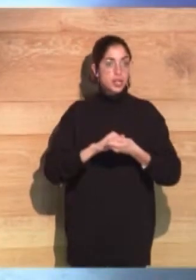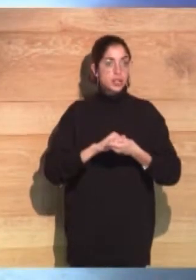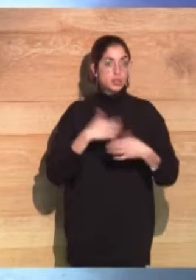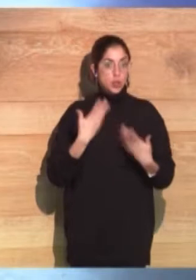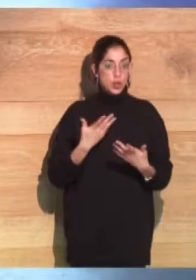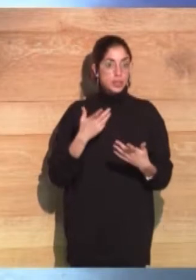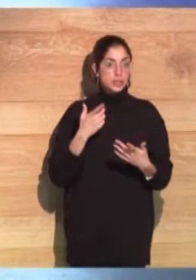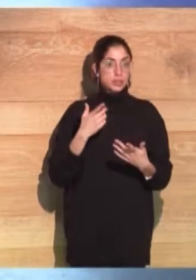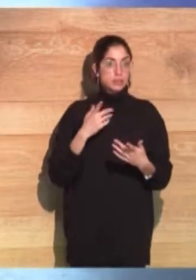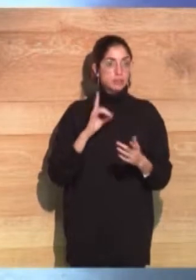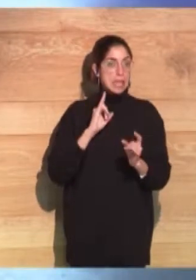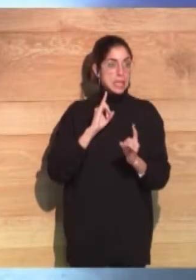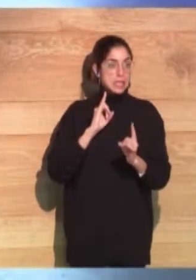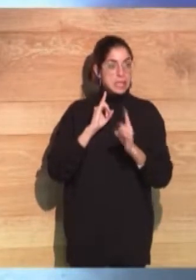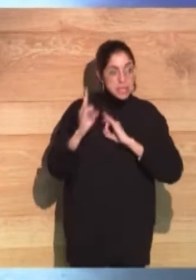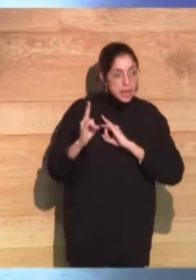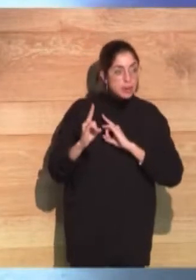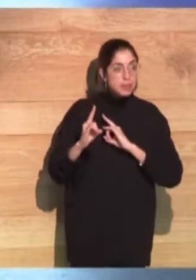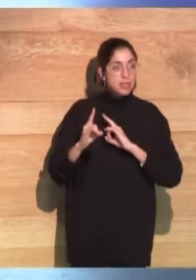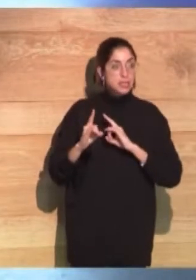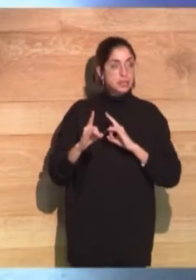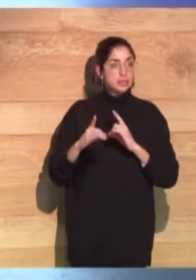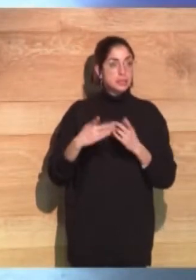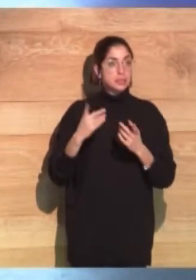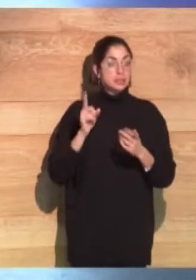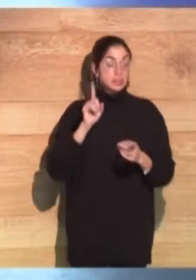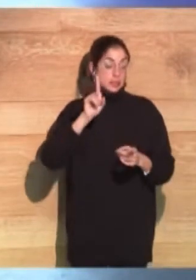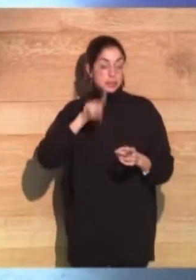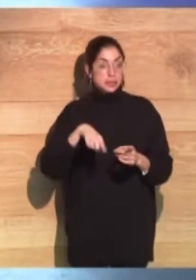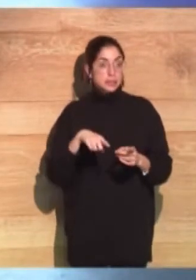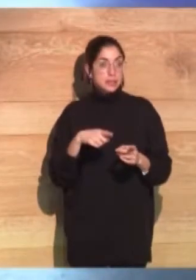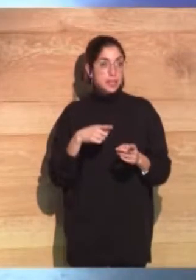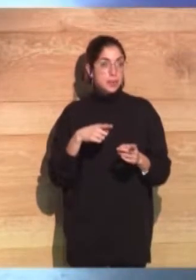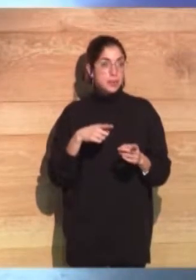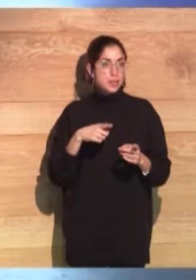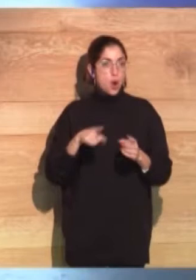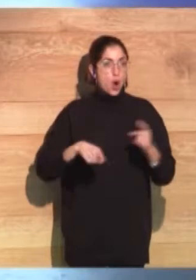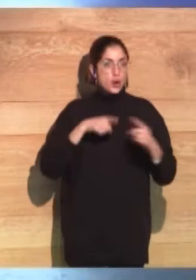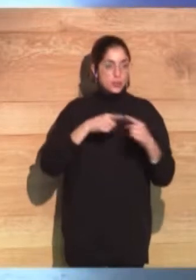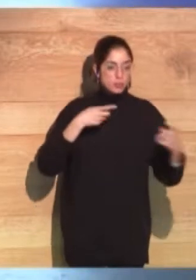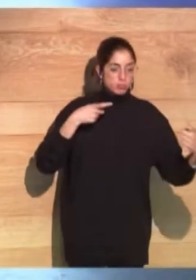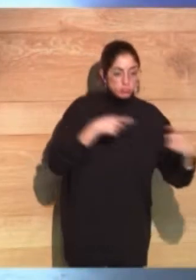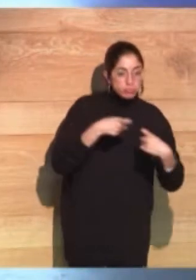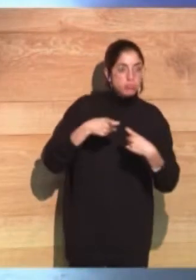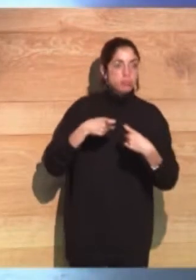cuestionan esa destrucción que provoca la guerra y lo que les va a ocurrir a los niños.